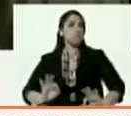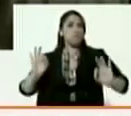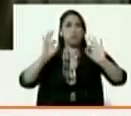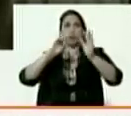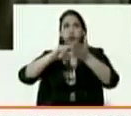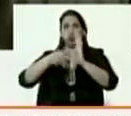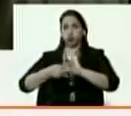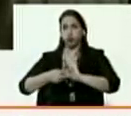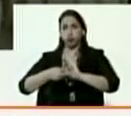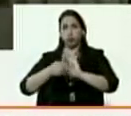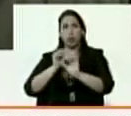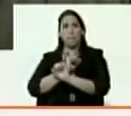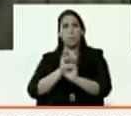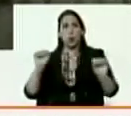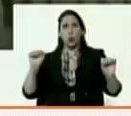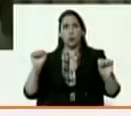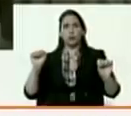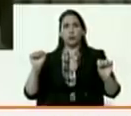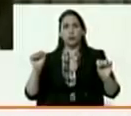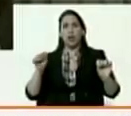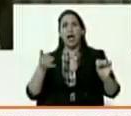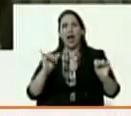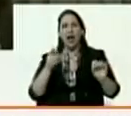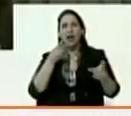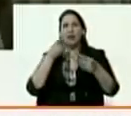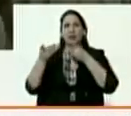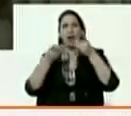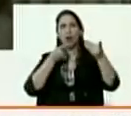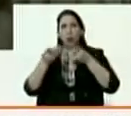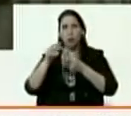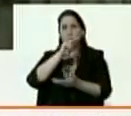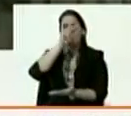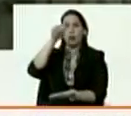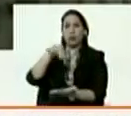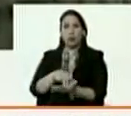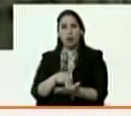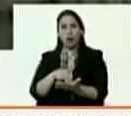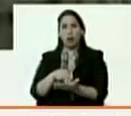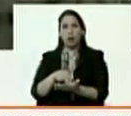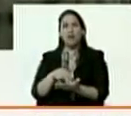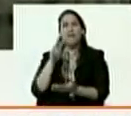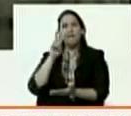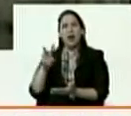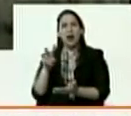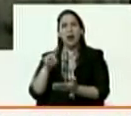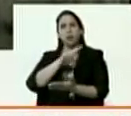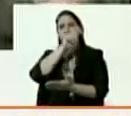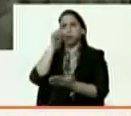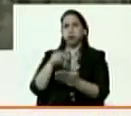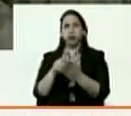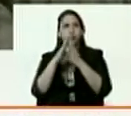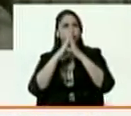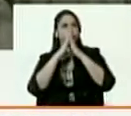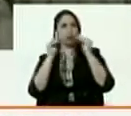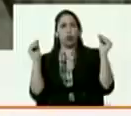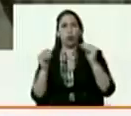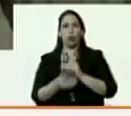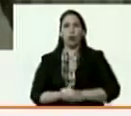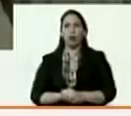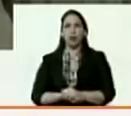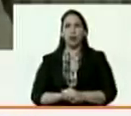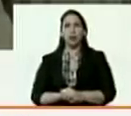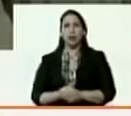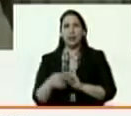tampoco. Hay un diálogo nacional que desmonta por completo toda herramienta